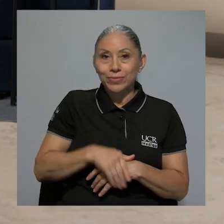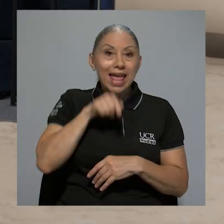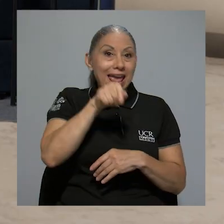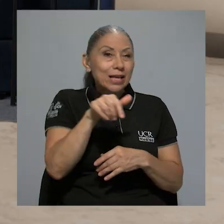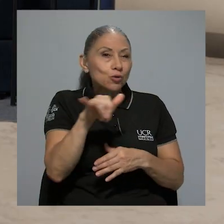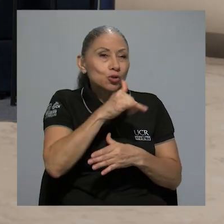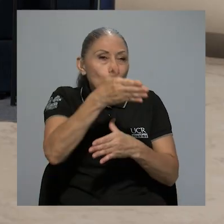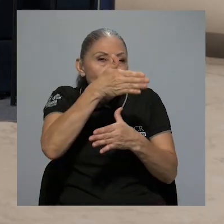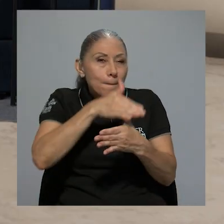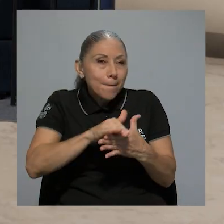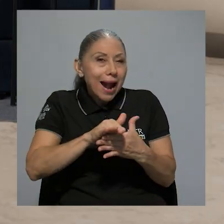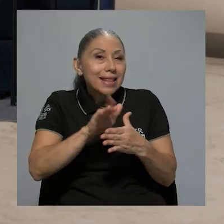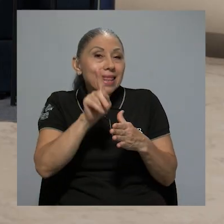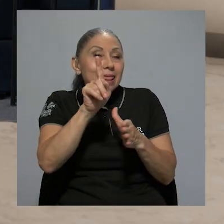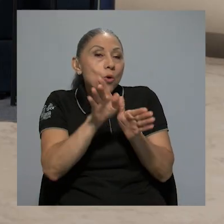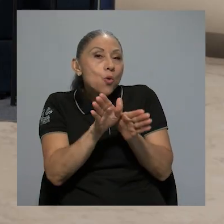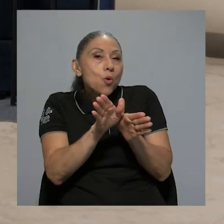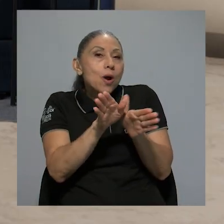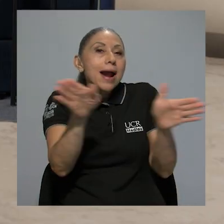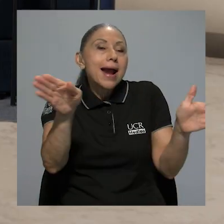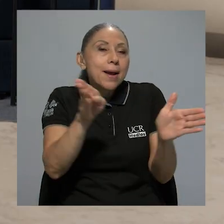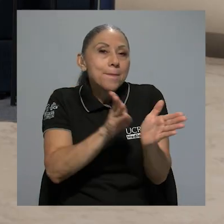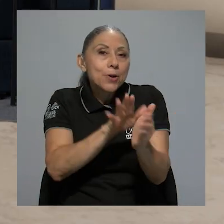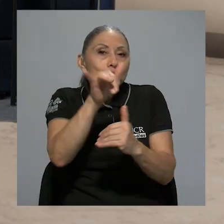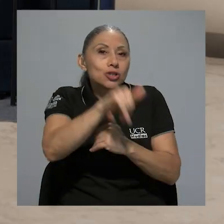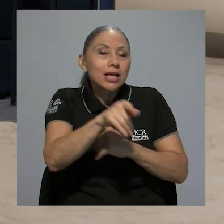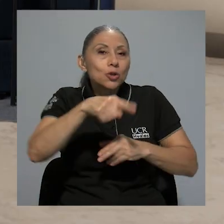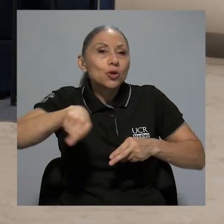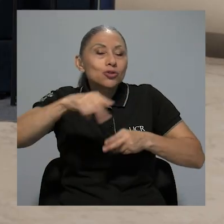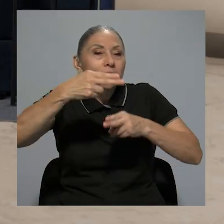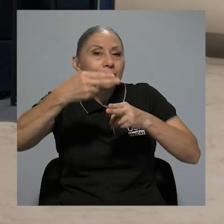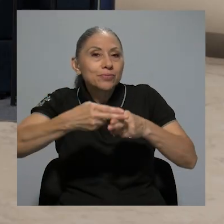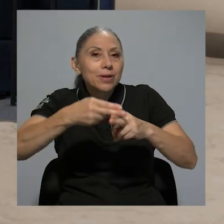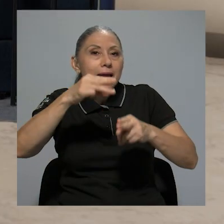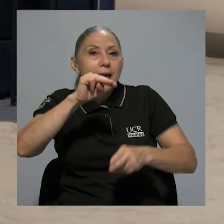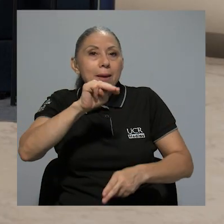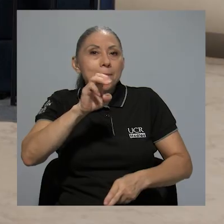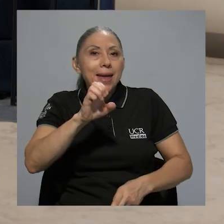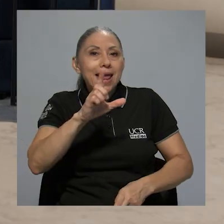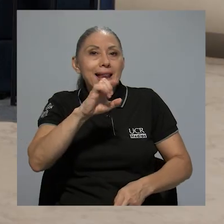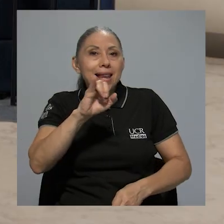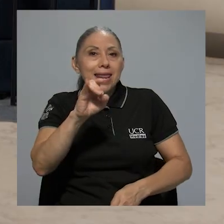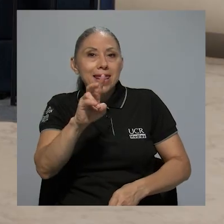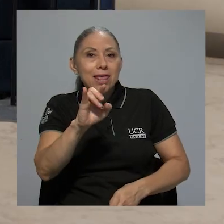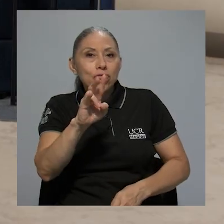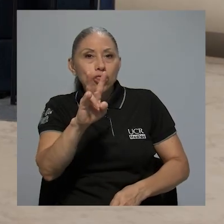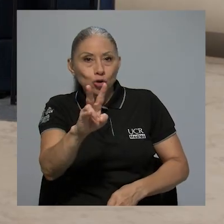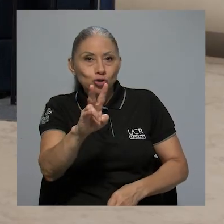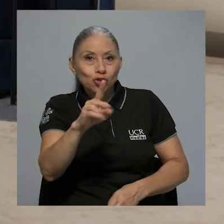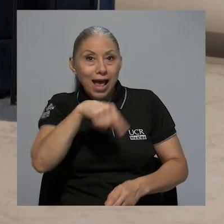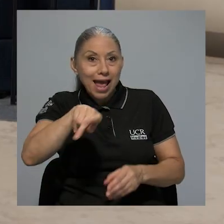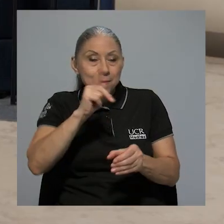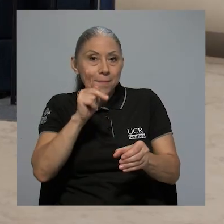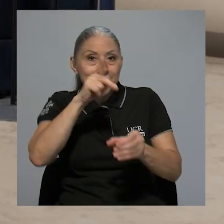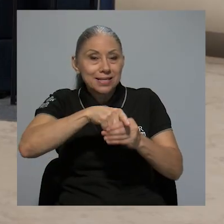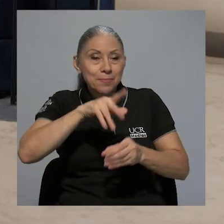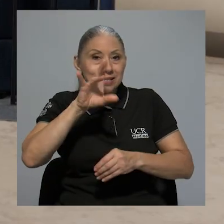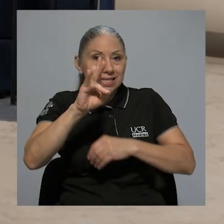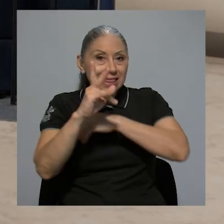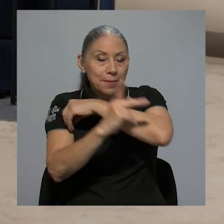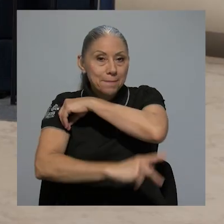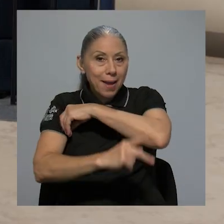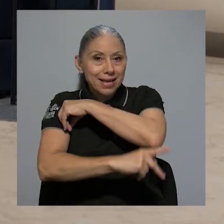decir, parte de un proyecto sombrilla que ustedes le denominan MELI 2, en el cual participan 7 países.